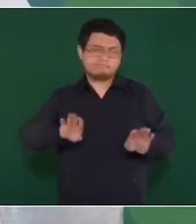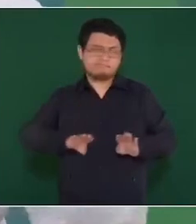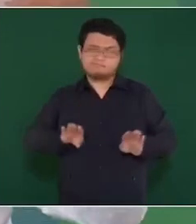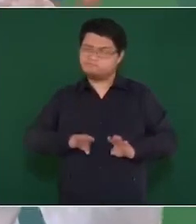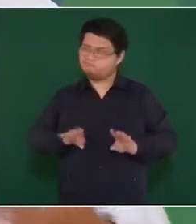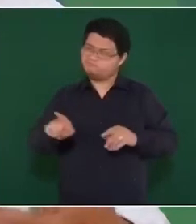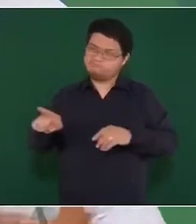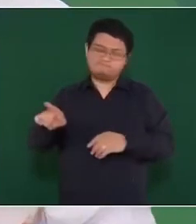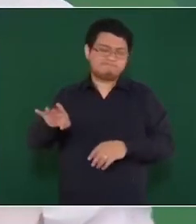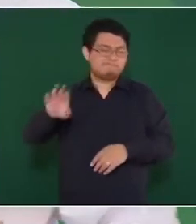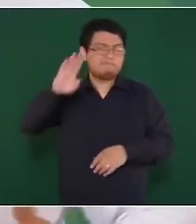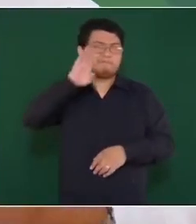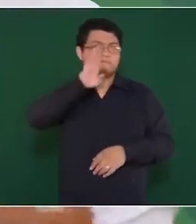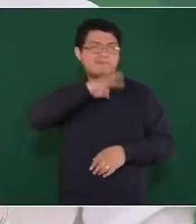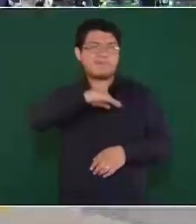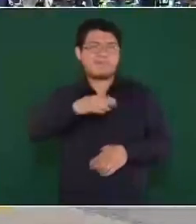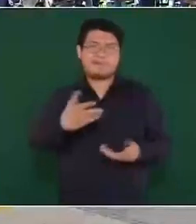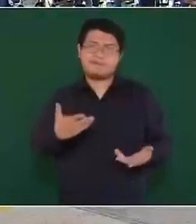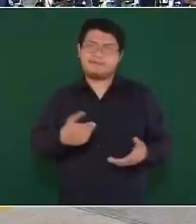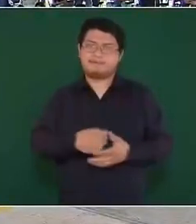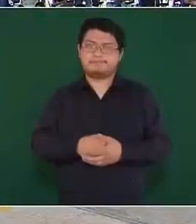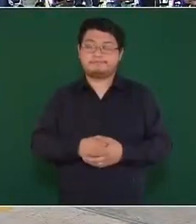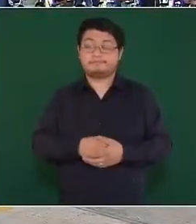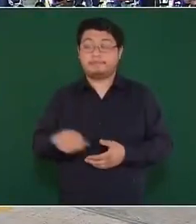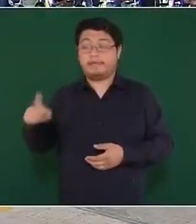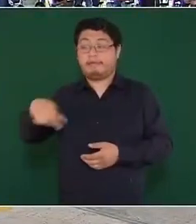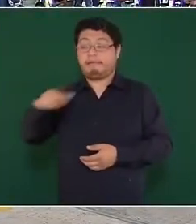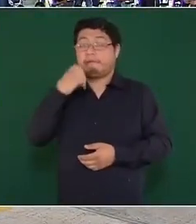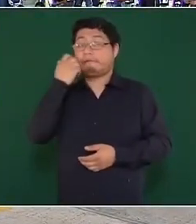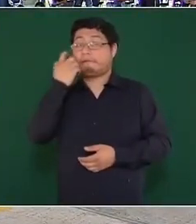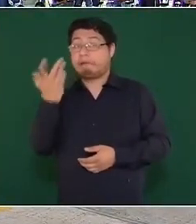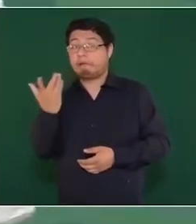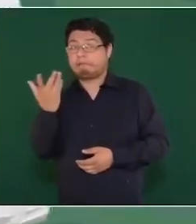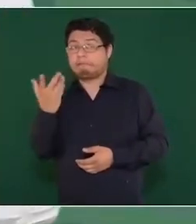Ellos quisieran que el pueblo